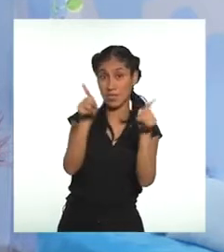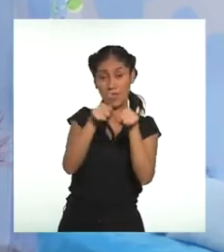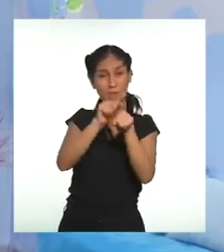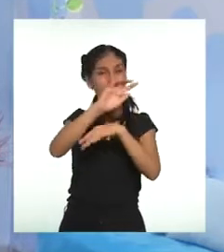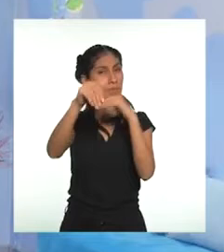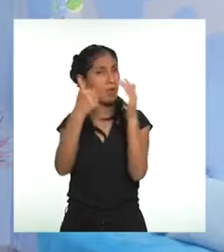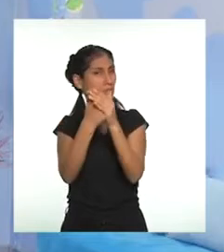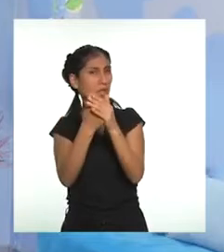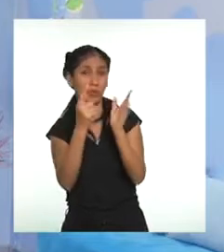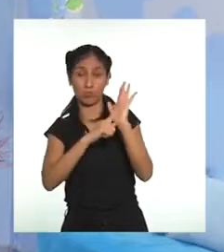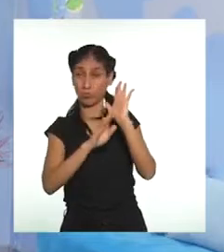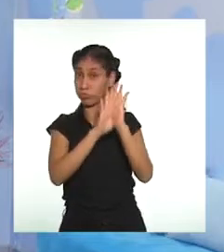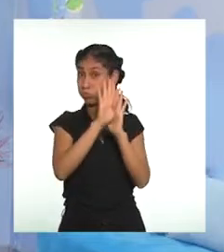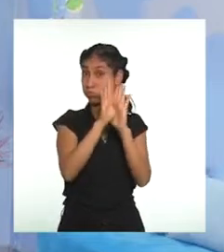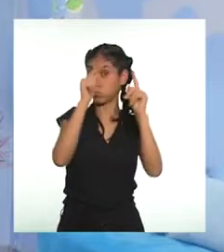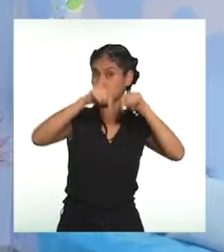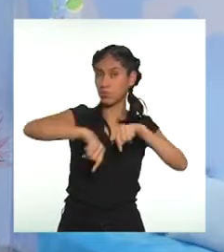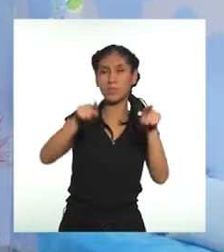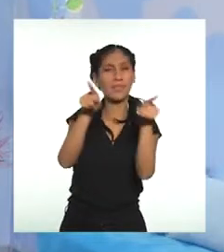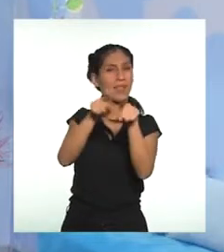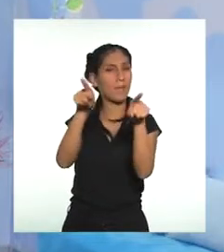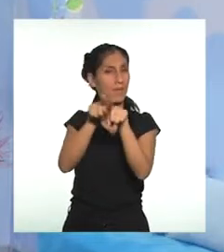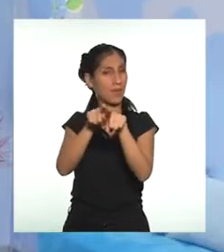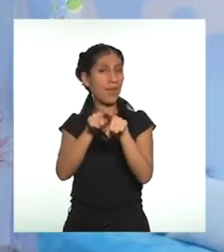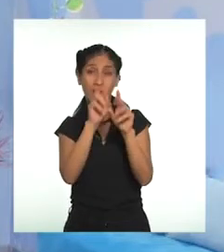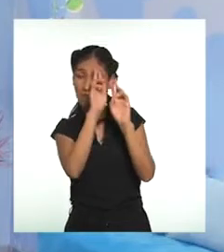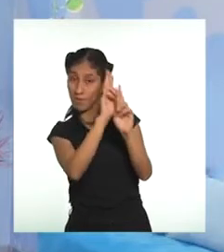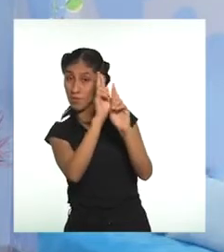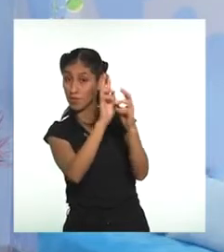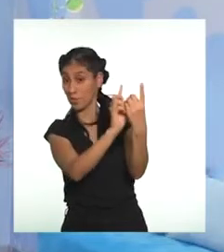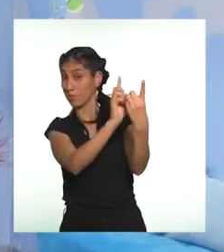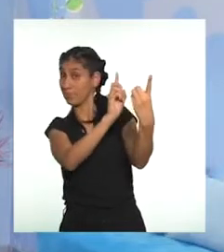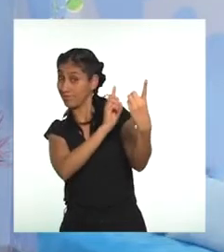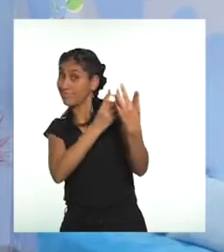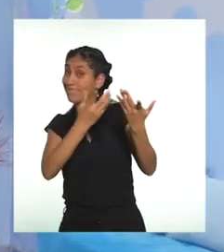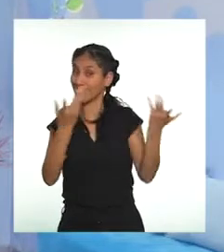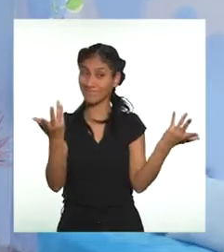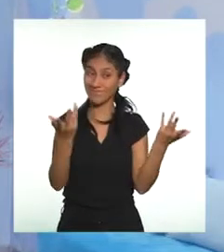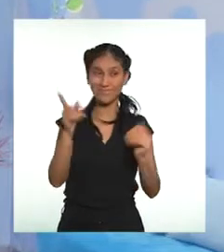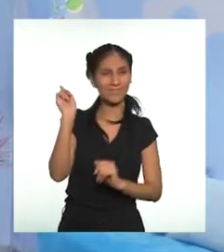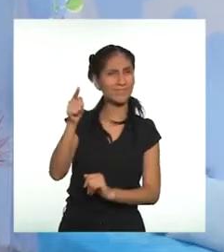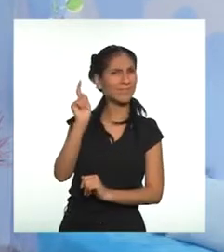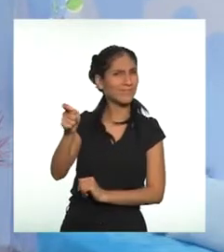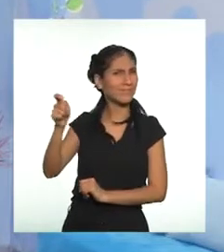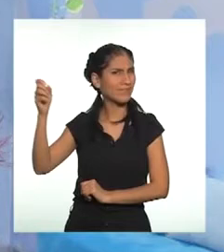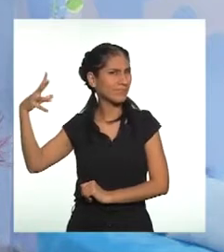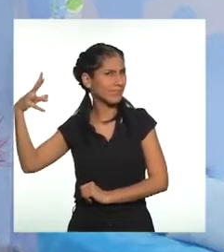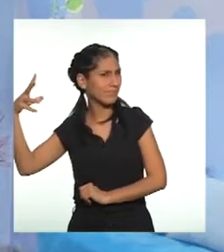familias y ancestros por una mejor sociedad. Y claro, respetamos el distanciamiento físico a la vez.